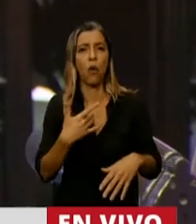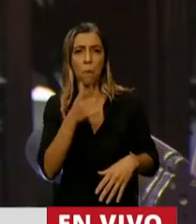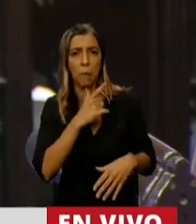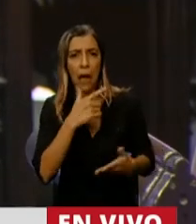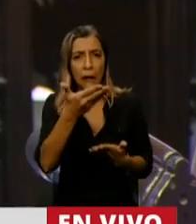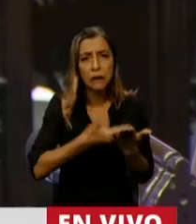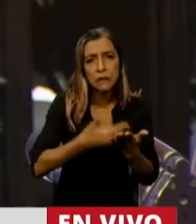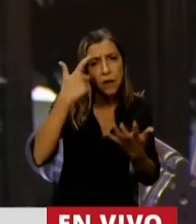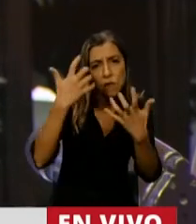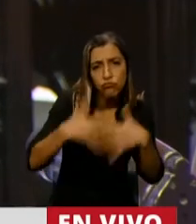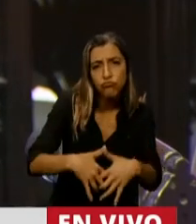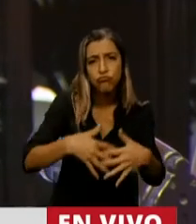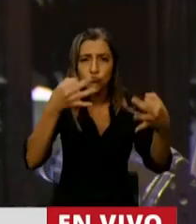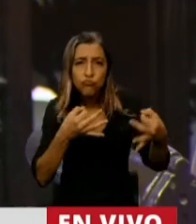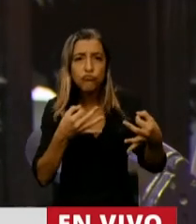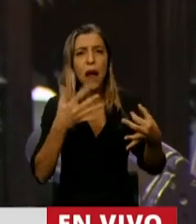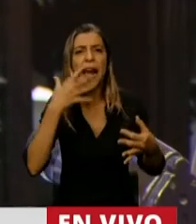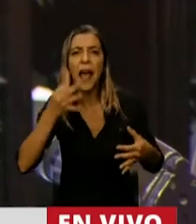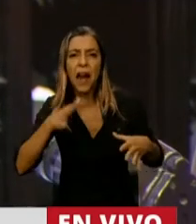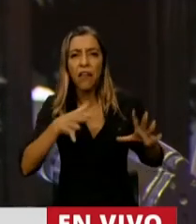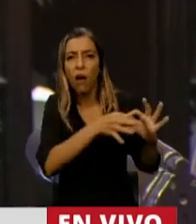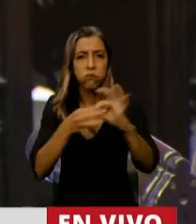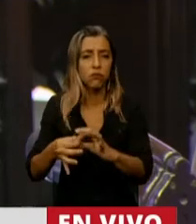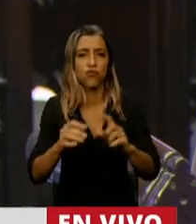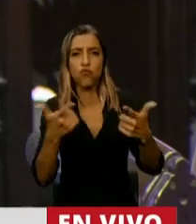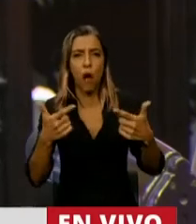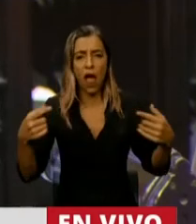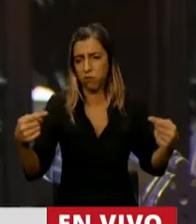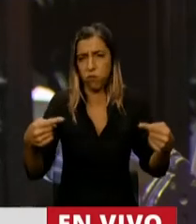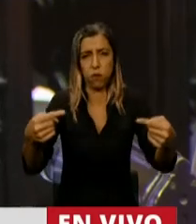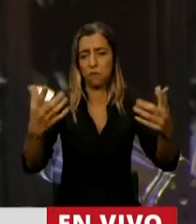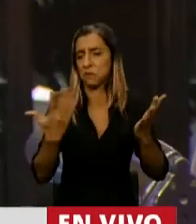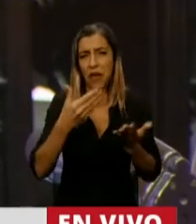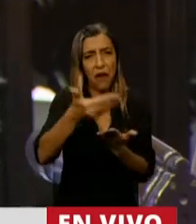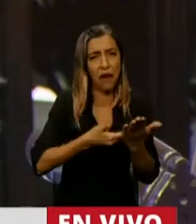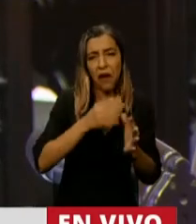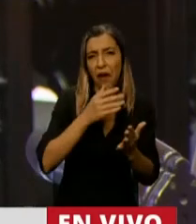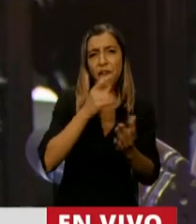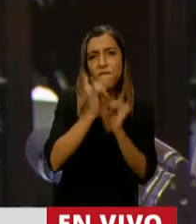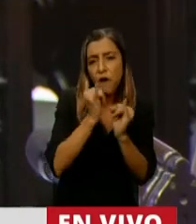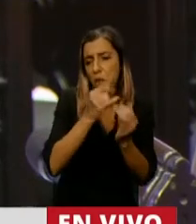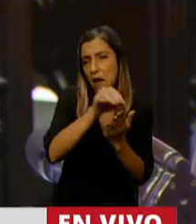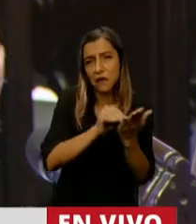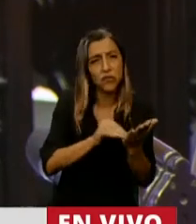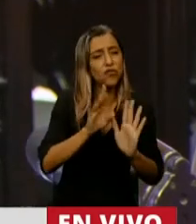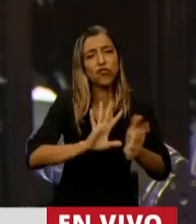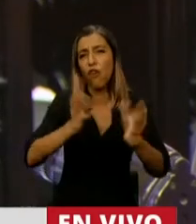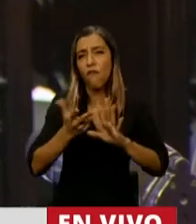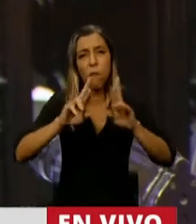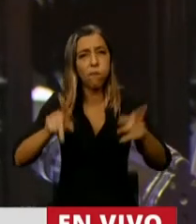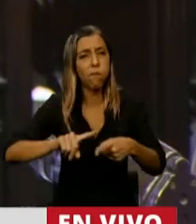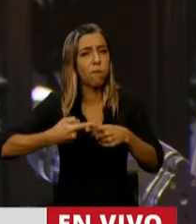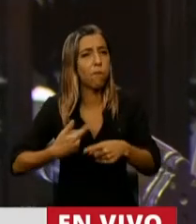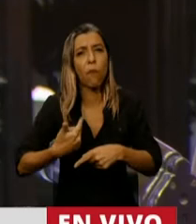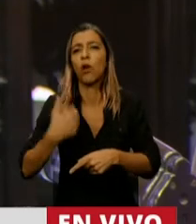que no refleja la realidad en ninguna de sus estimaciones, sus datos, ni la política fiscal, ni la política